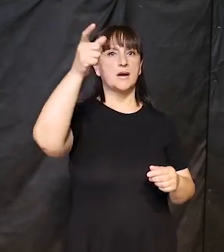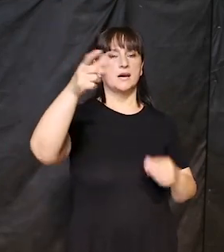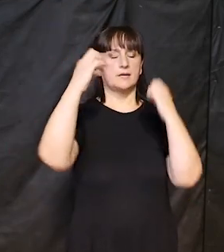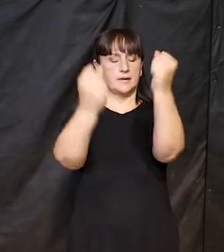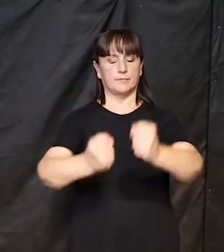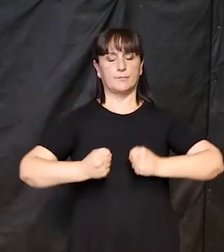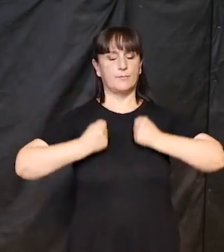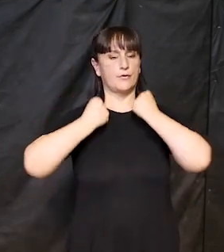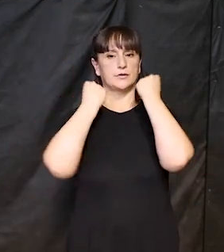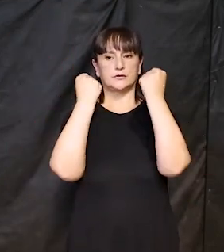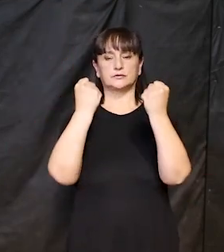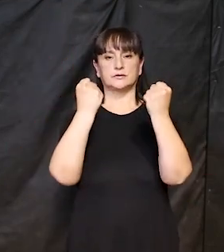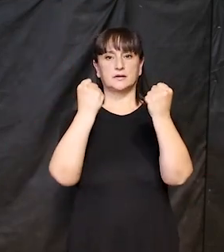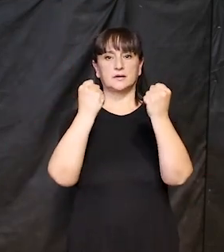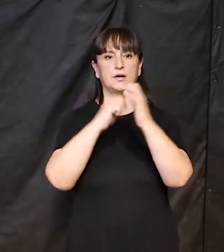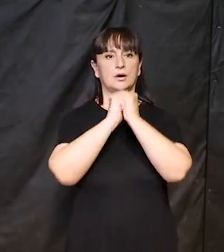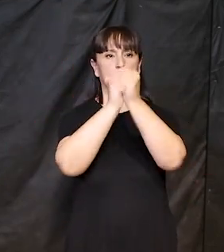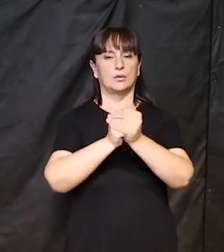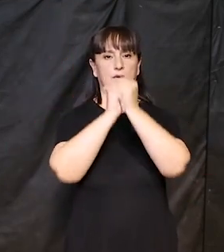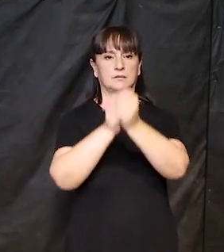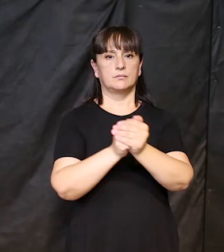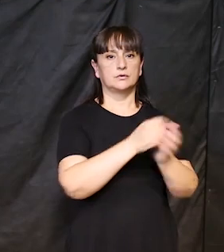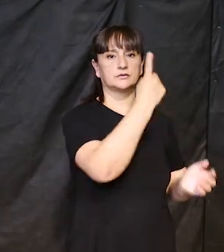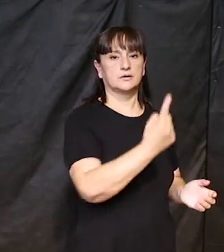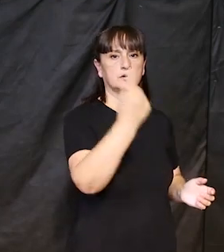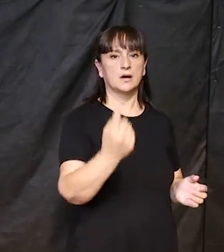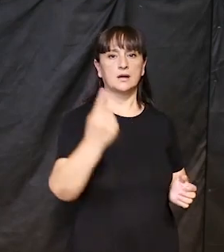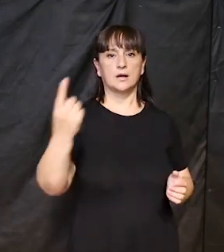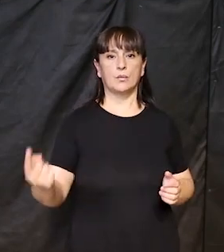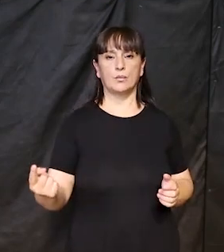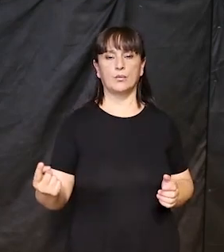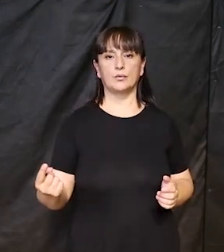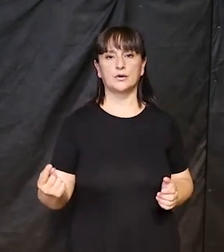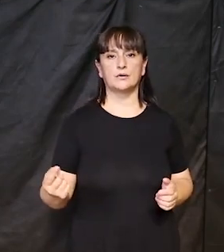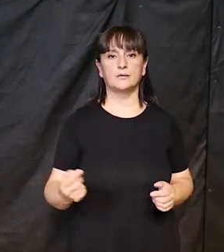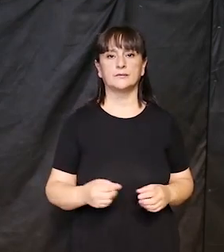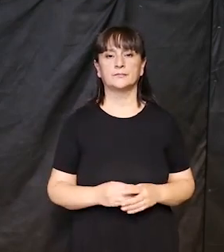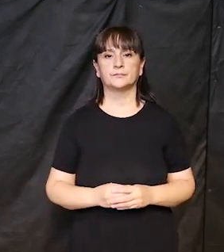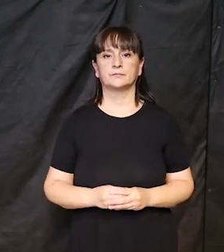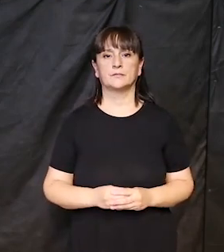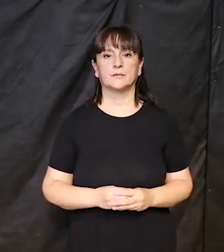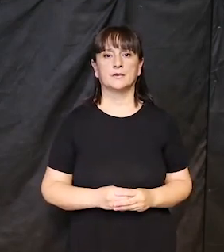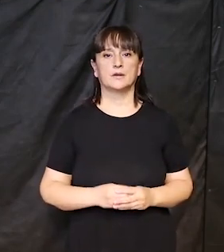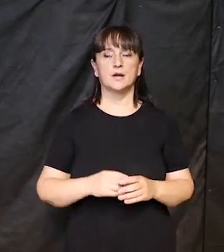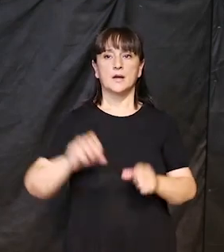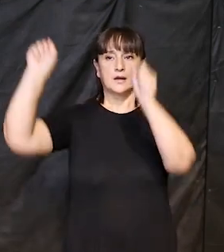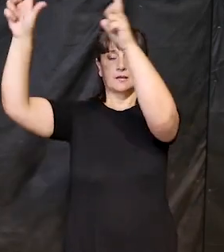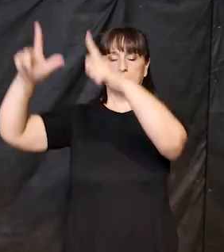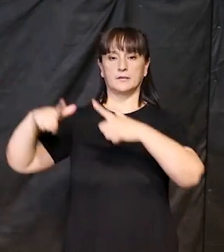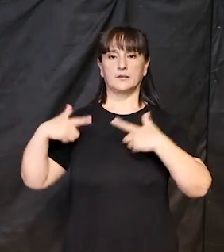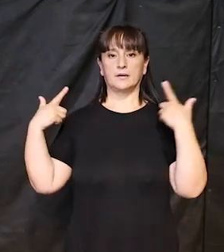poderosa tu presencia es maravillosa señor yo en esta hora oro por cada uno de los que nos están viendo señor